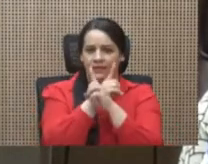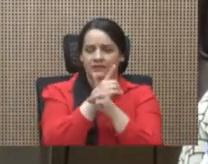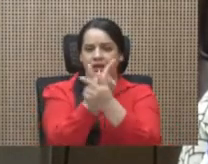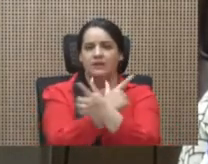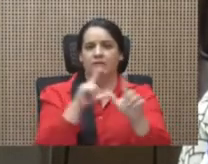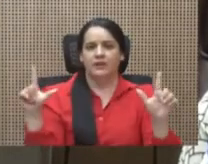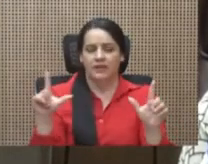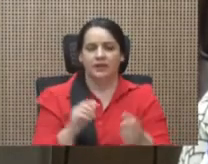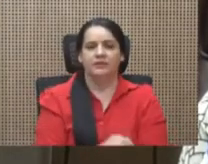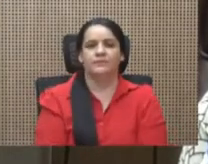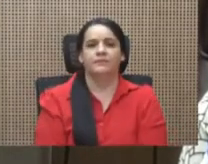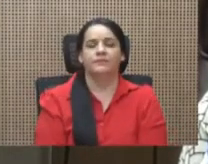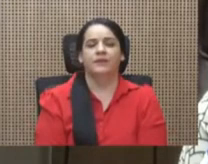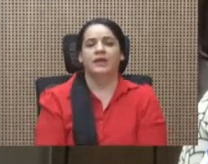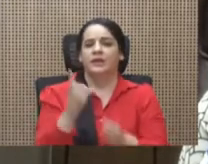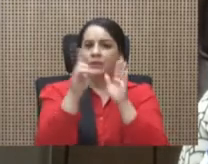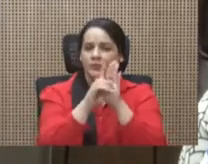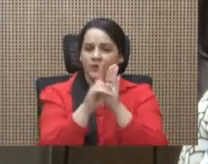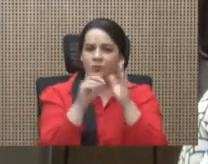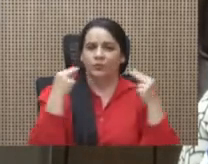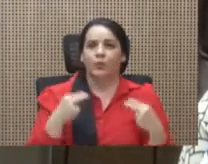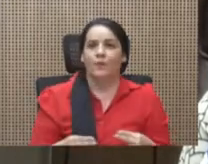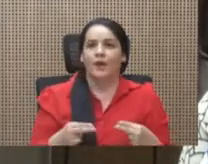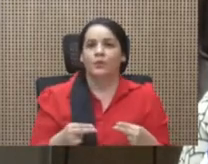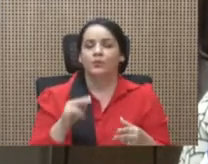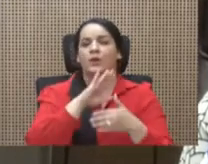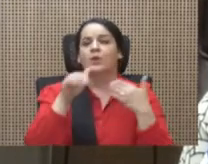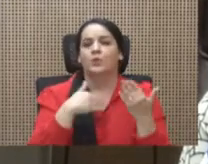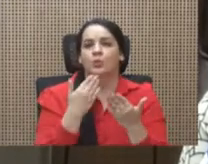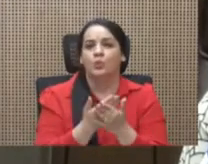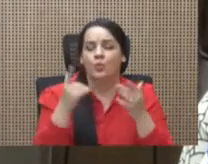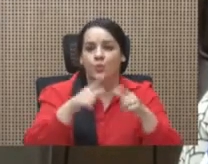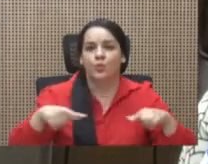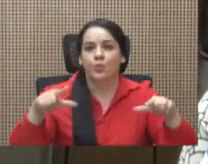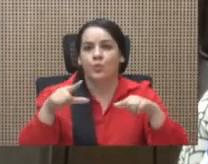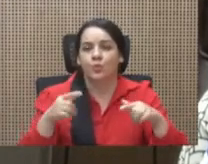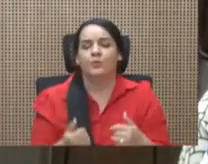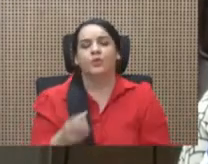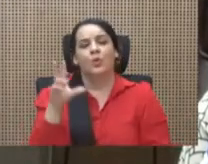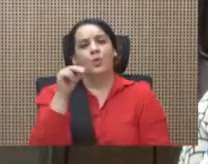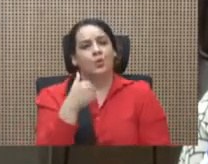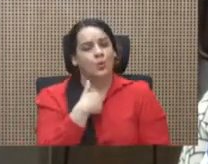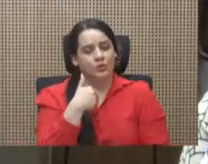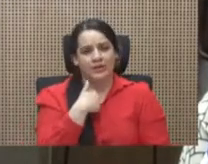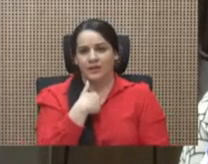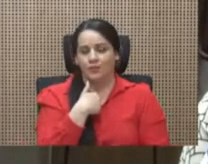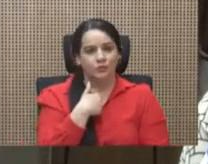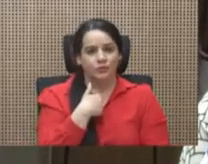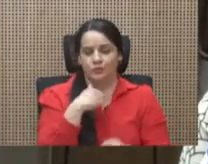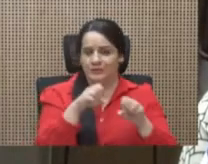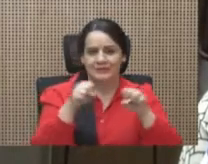libertad, de los derechos humanos en todas partes. No tenemos